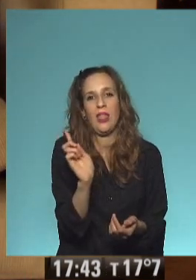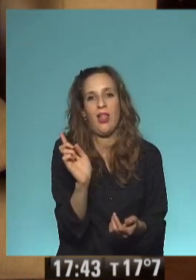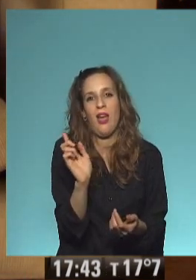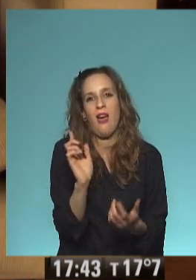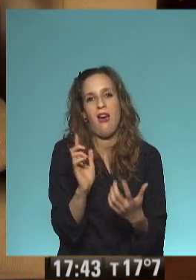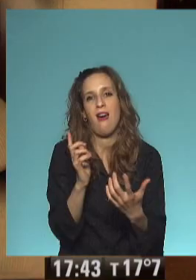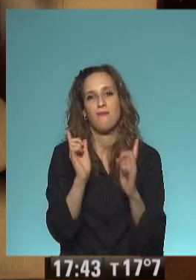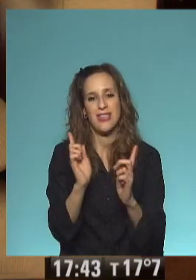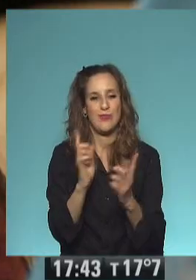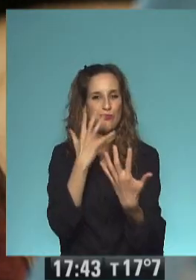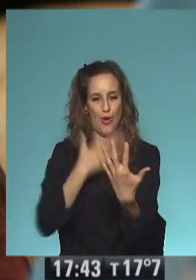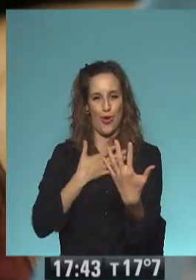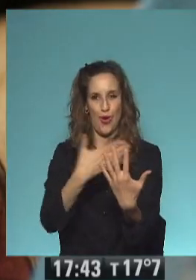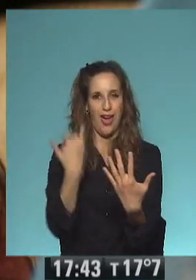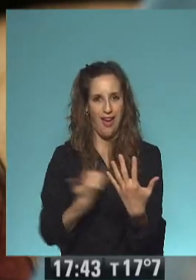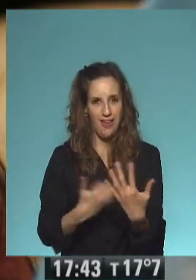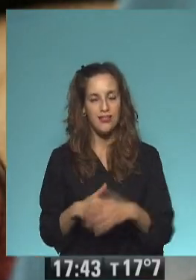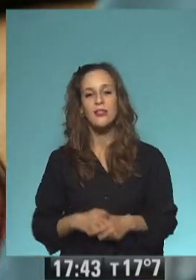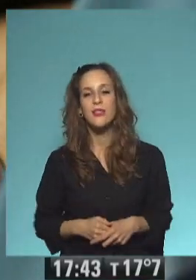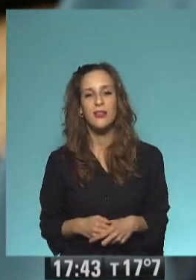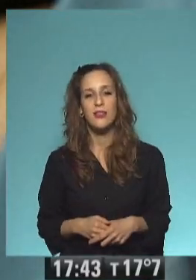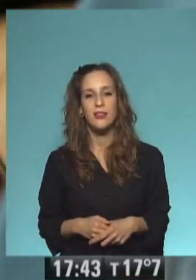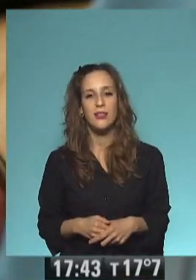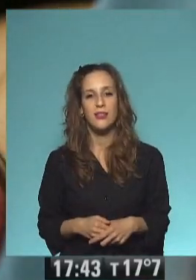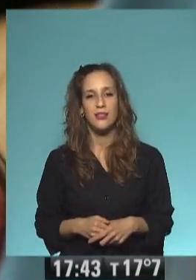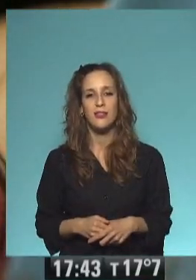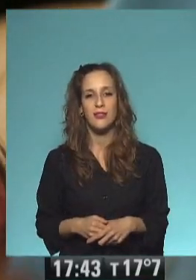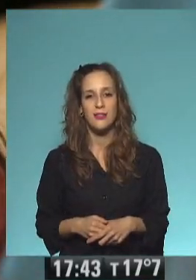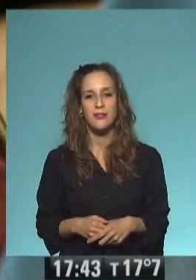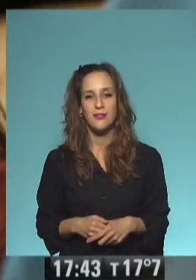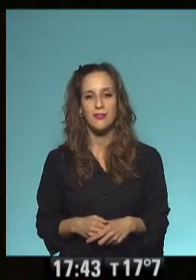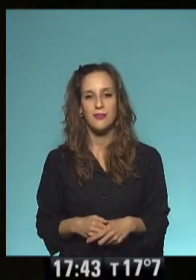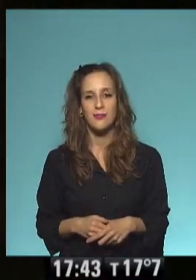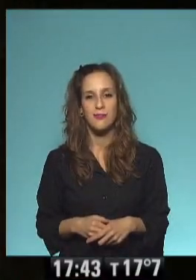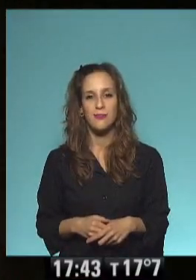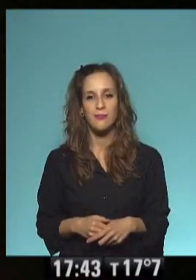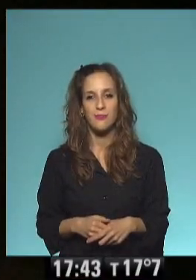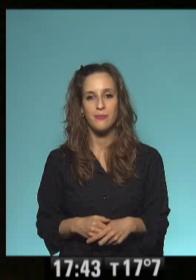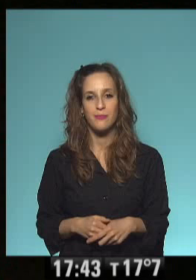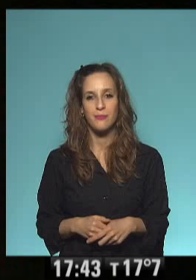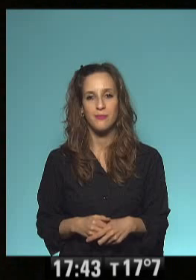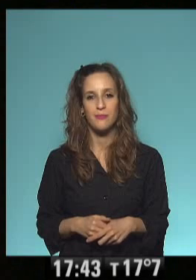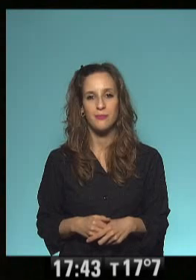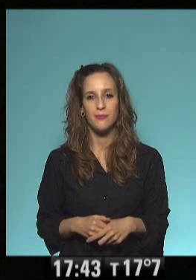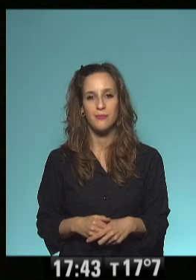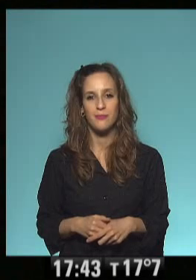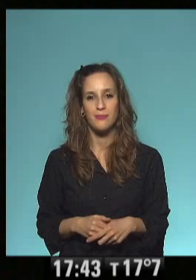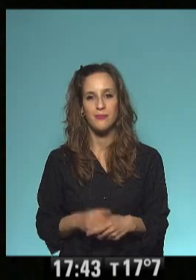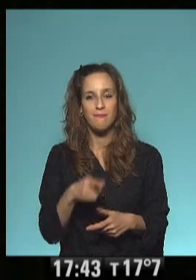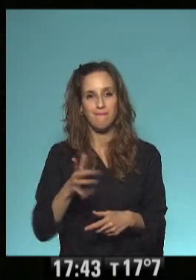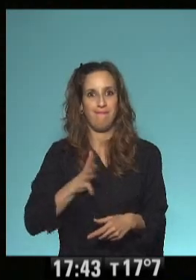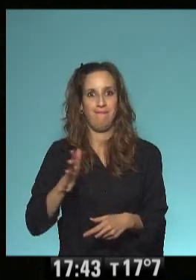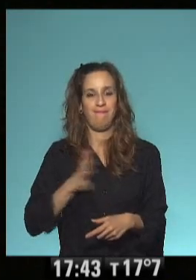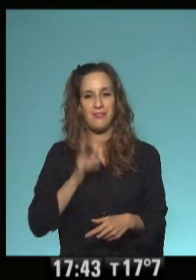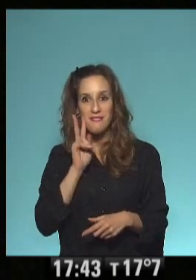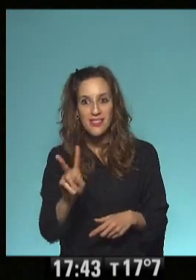está atrás del espejo es uno mismo. Mirá. Mirá. Se asusta de sí